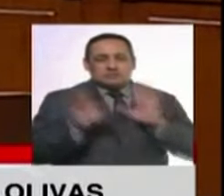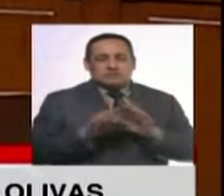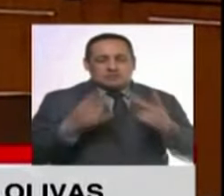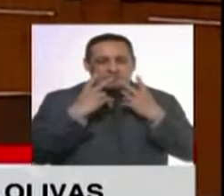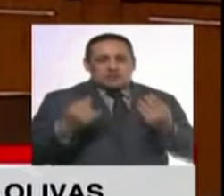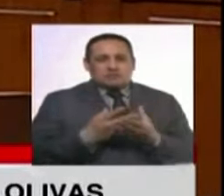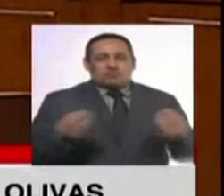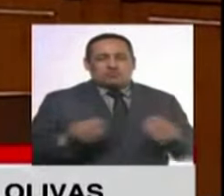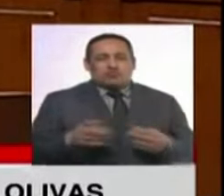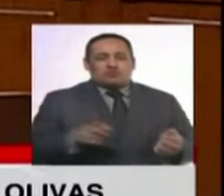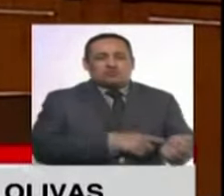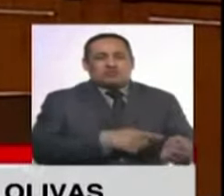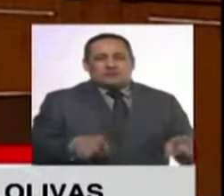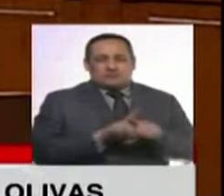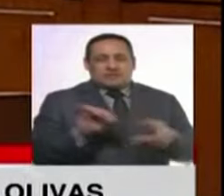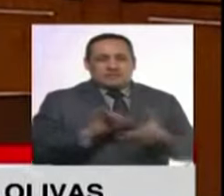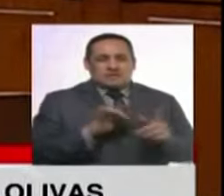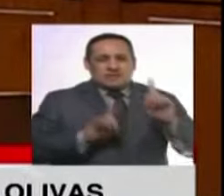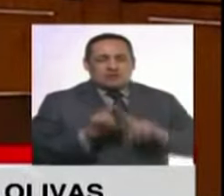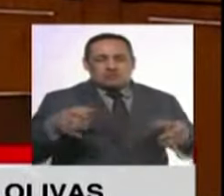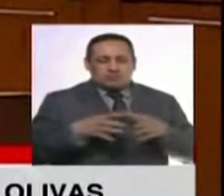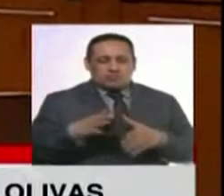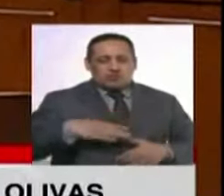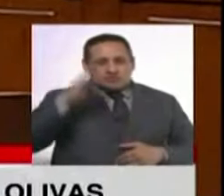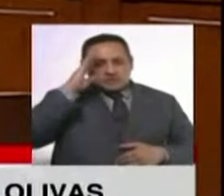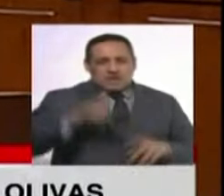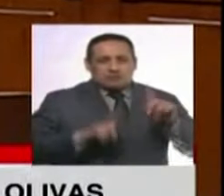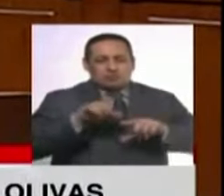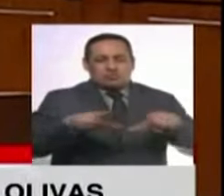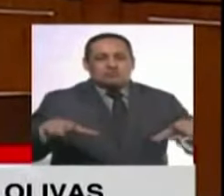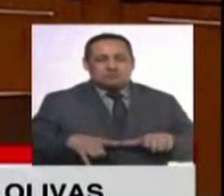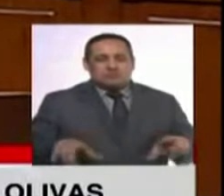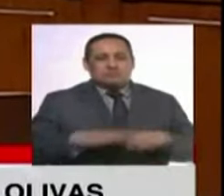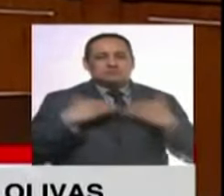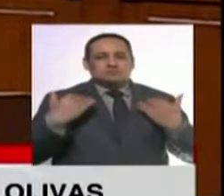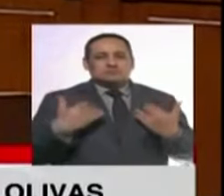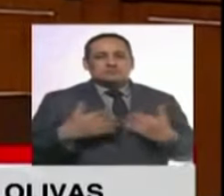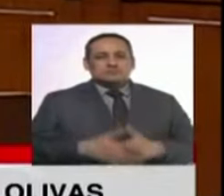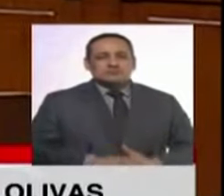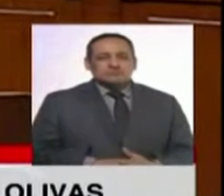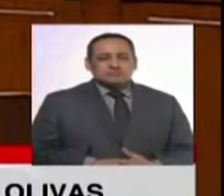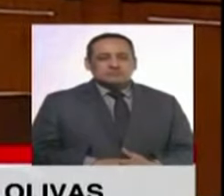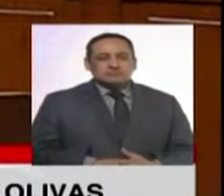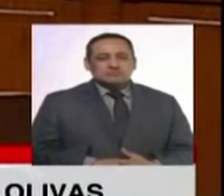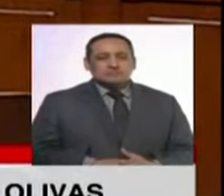mucha mucha costumbre que se hacen en los policías en el lugar y eso a veces perjudica